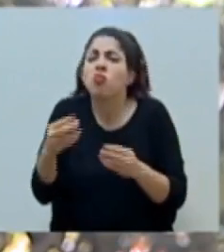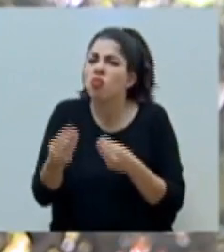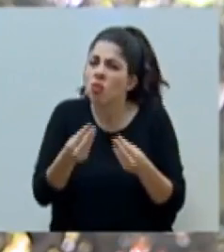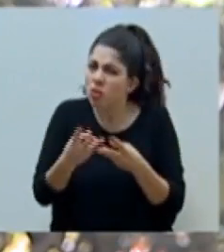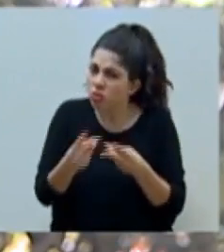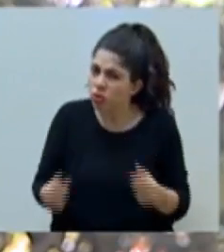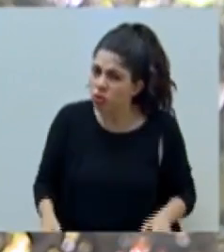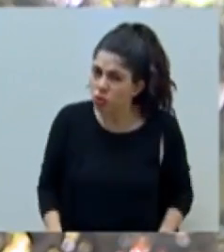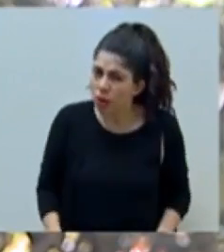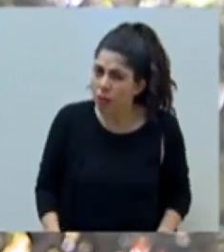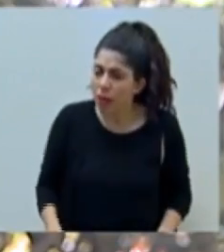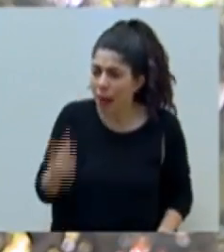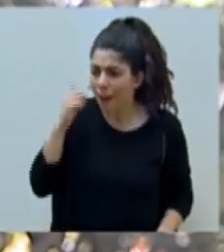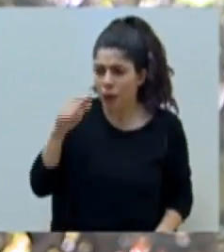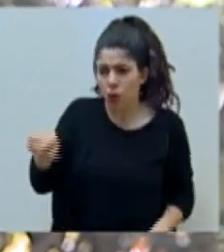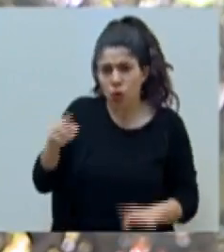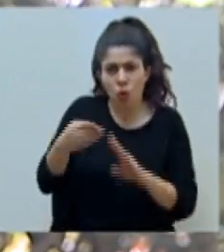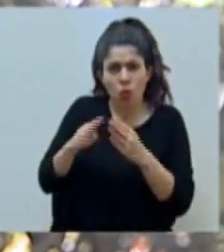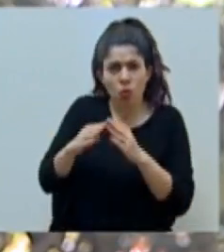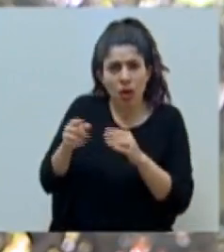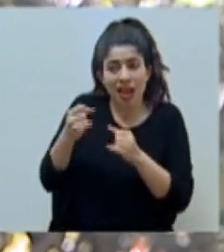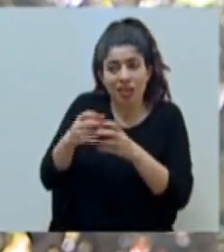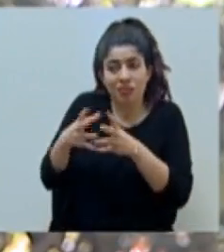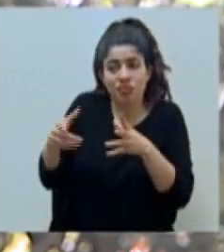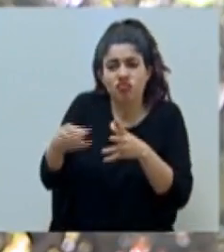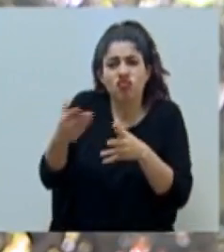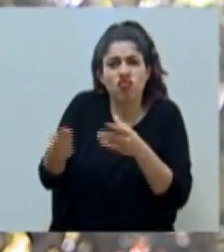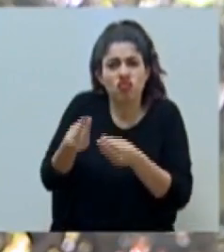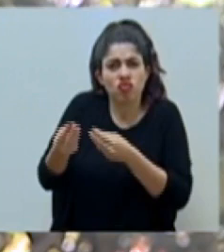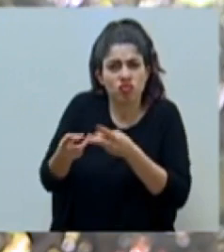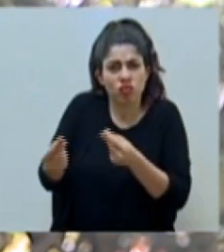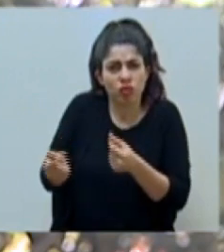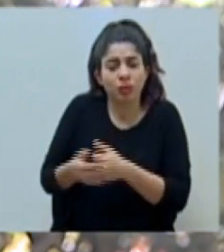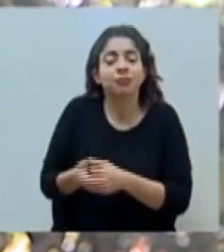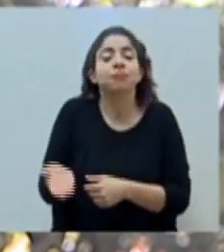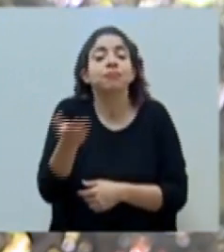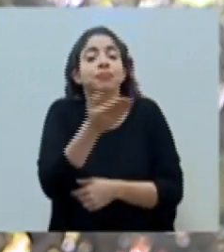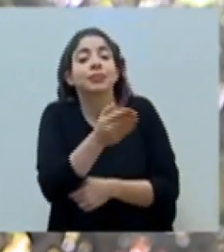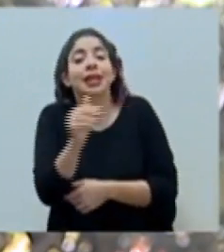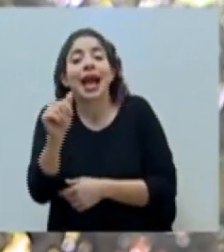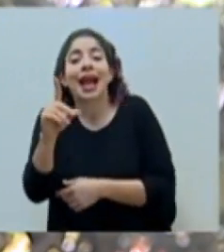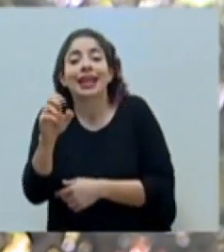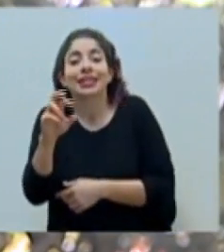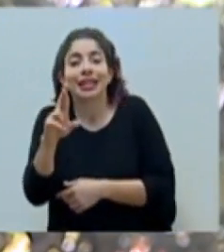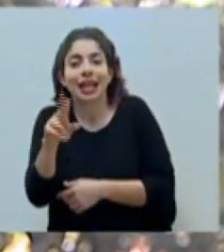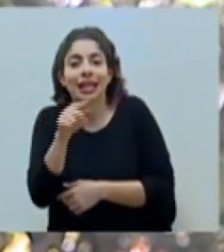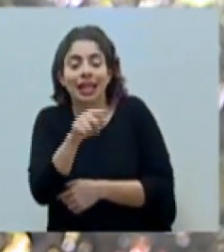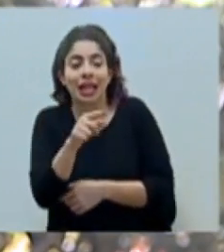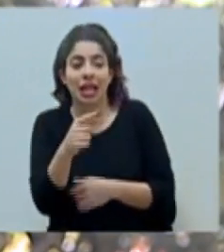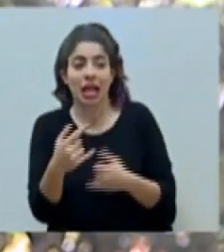resolverlos ante esas comunidades? Y para don Alexander, en medio de la